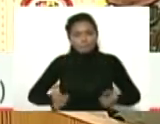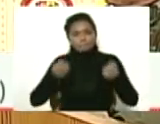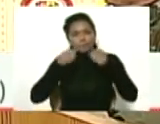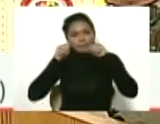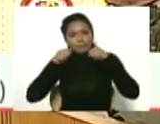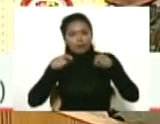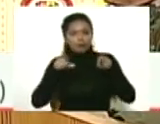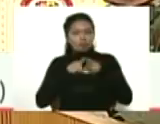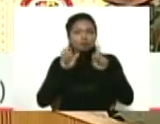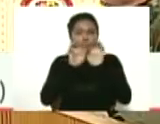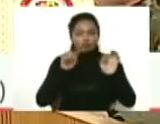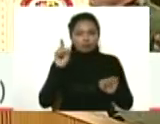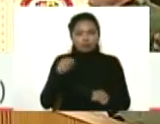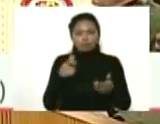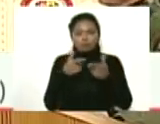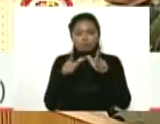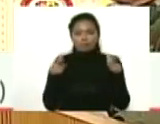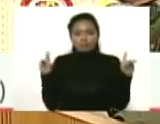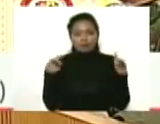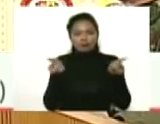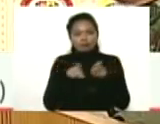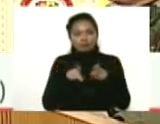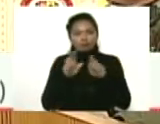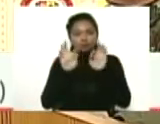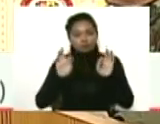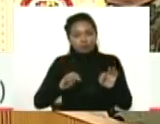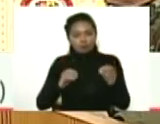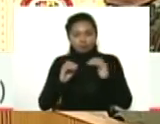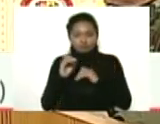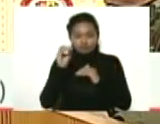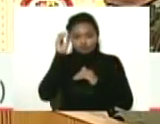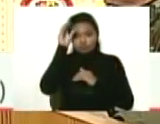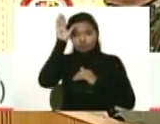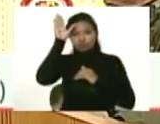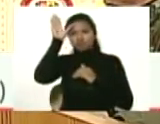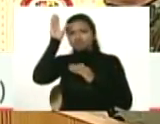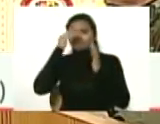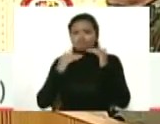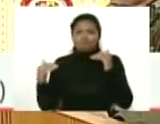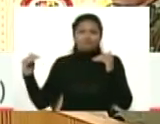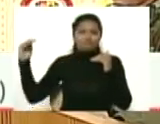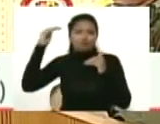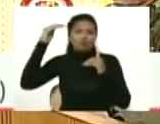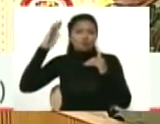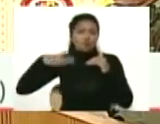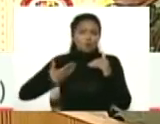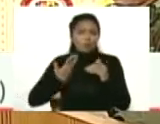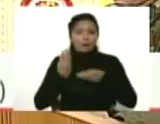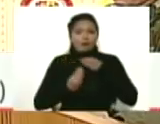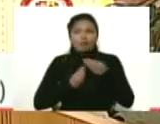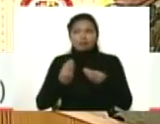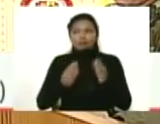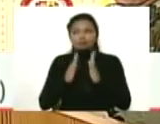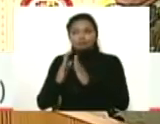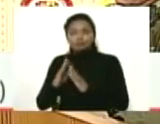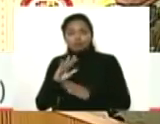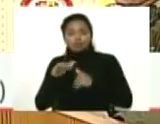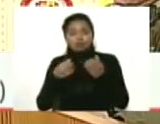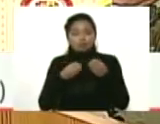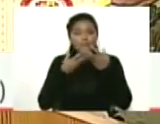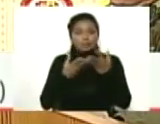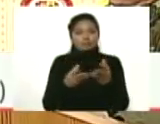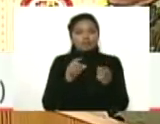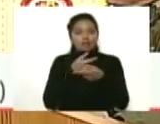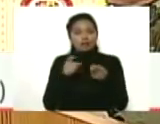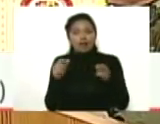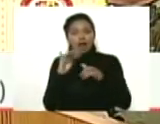prepararlas, ampliarlas al máximo nivel. En la doctrina que acaba de expresar el general